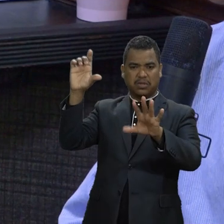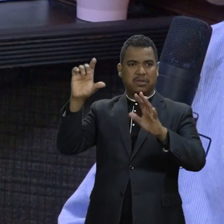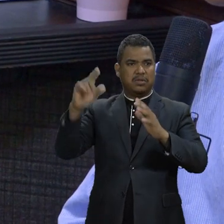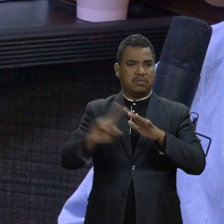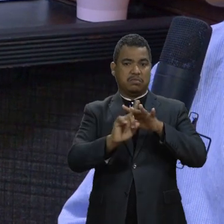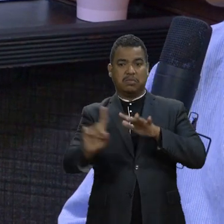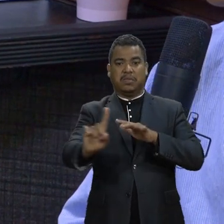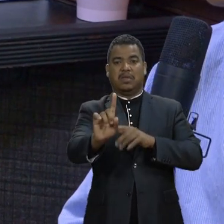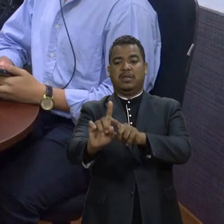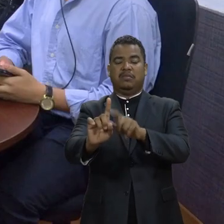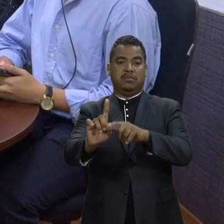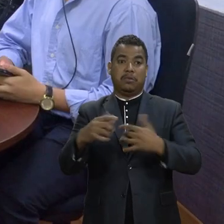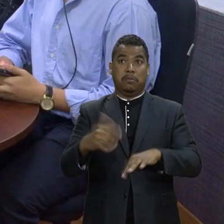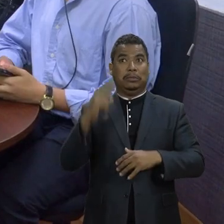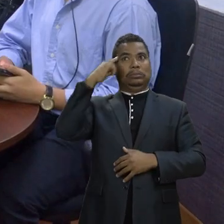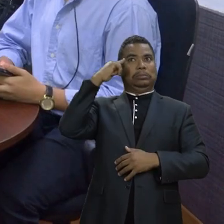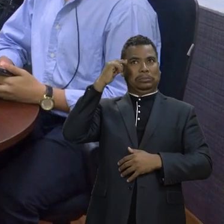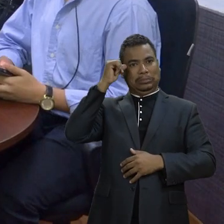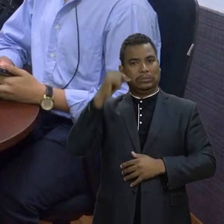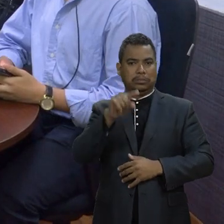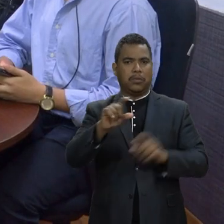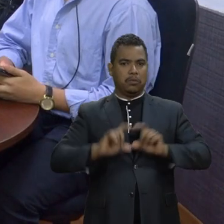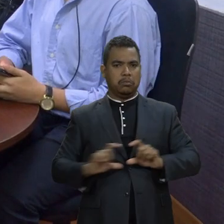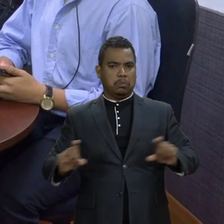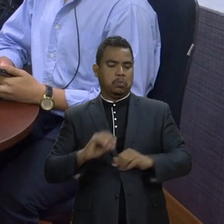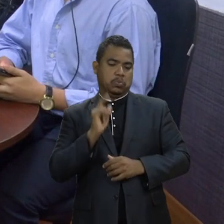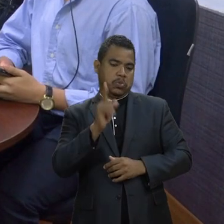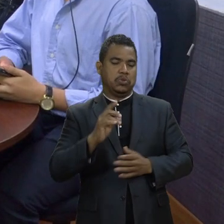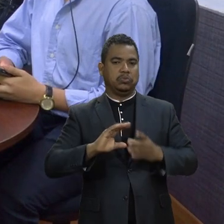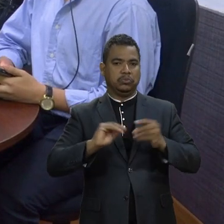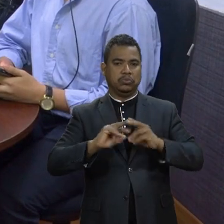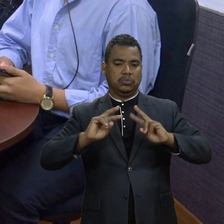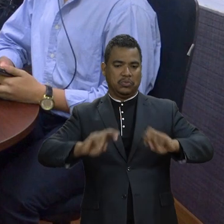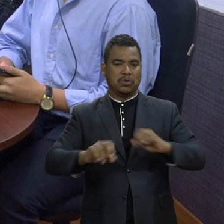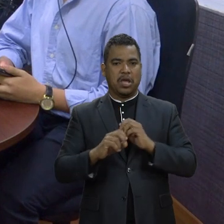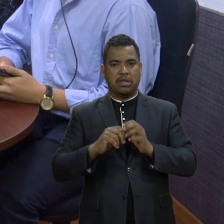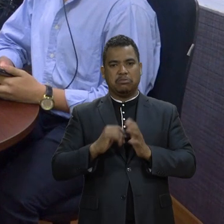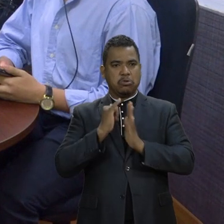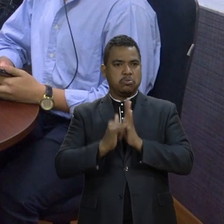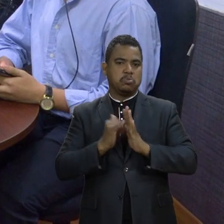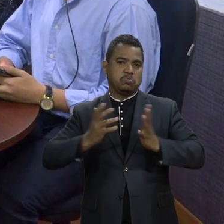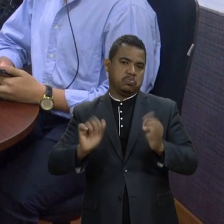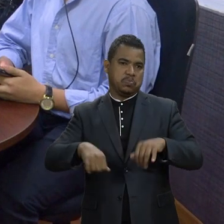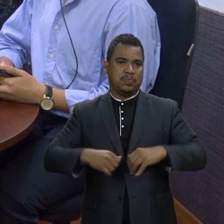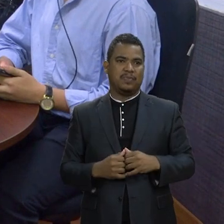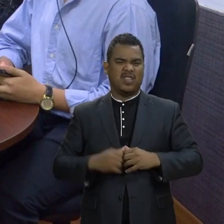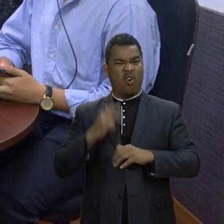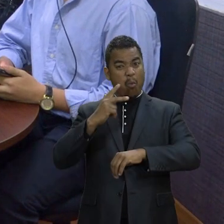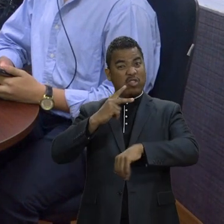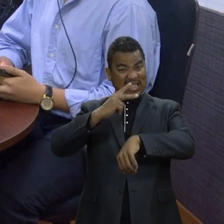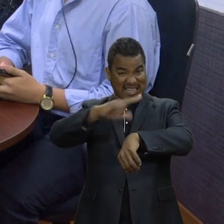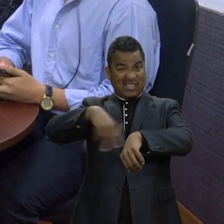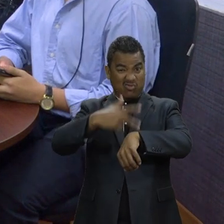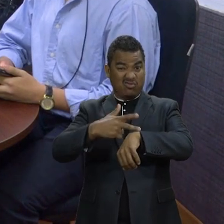recordé. De esos. Añorando, ya saben, buscan El Imperio del Sol. Lo voy a buscar para verla. Ajá. Bueno, ahora dura nosotros. Como 3 horas, pero